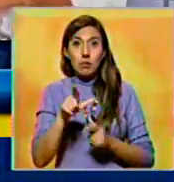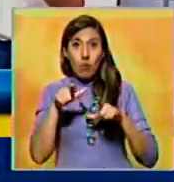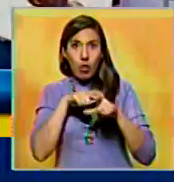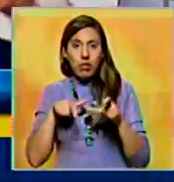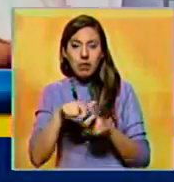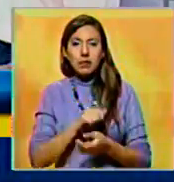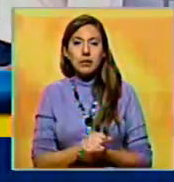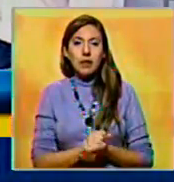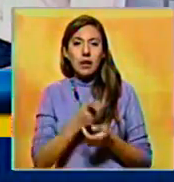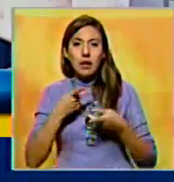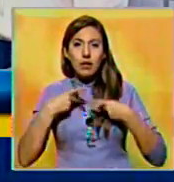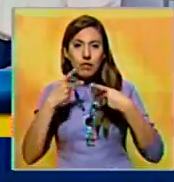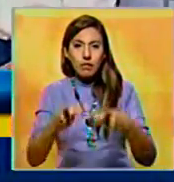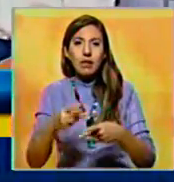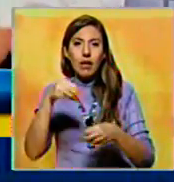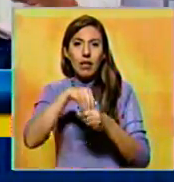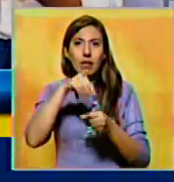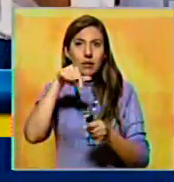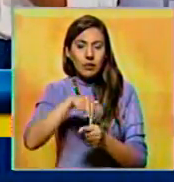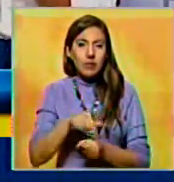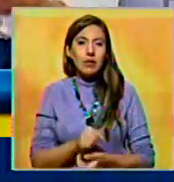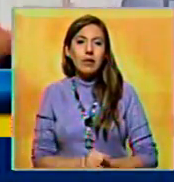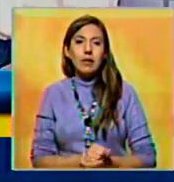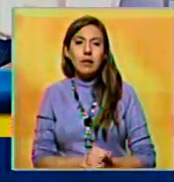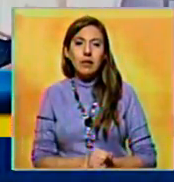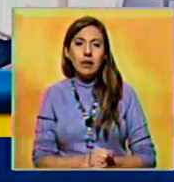Hay invitados dentro del disco. Pero lo que pasa es que